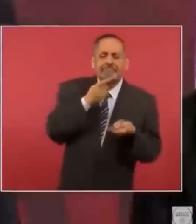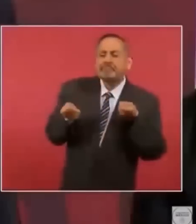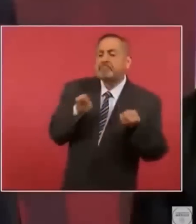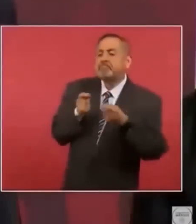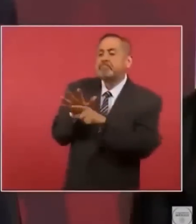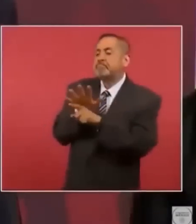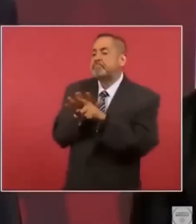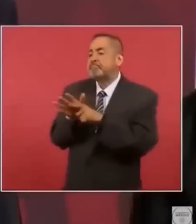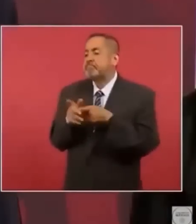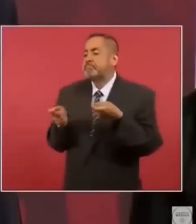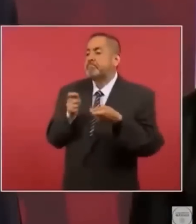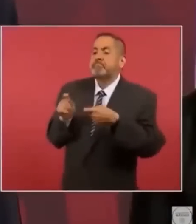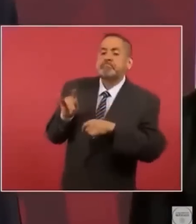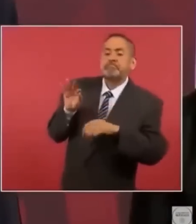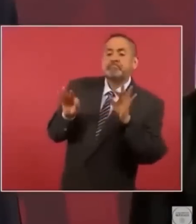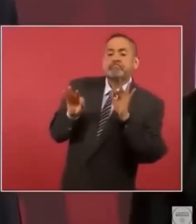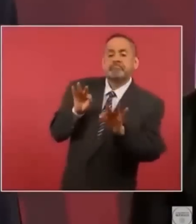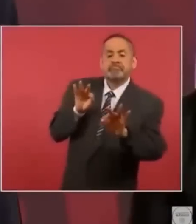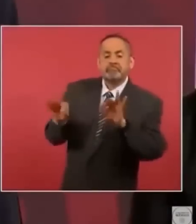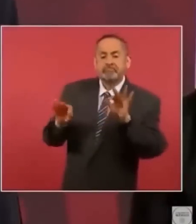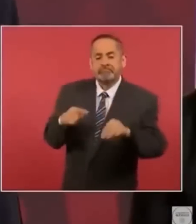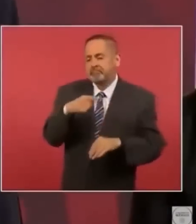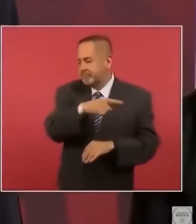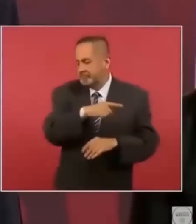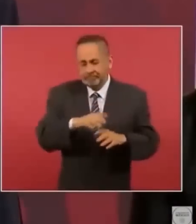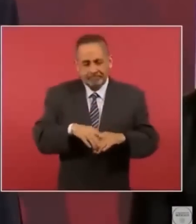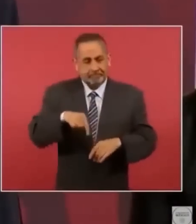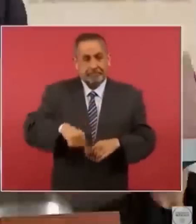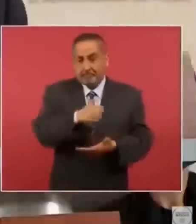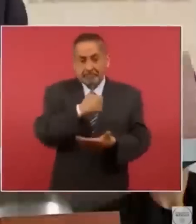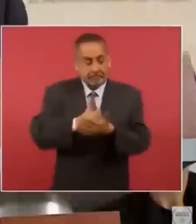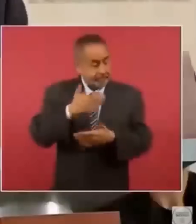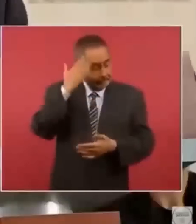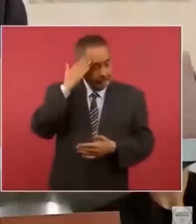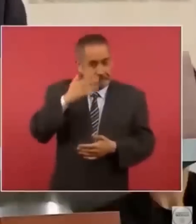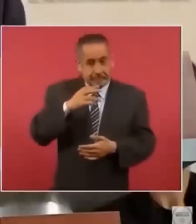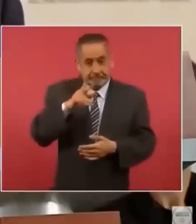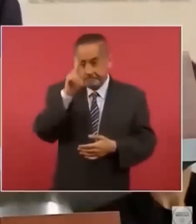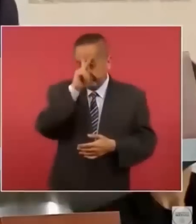manipulación, sobre todo en la capital.